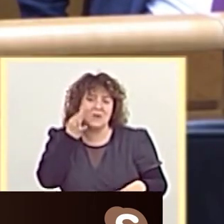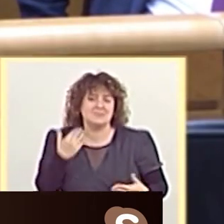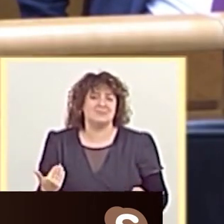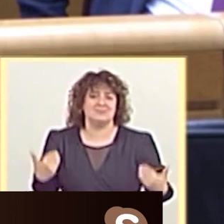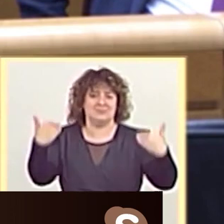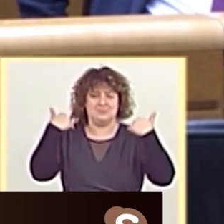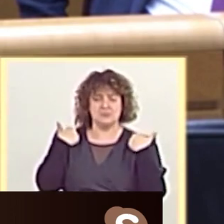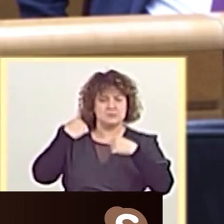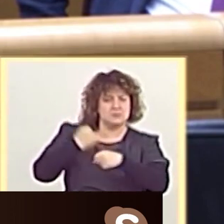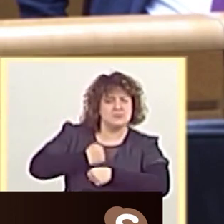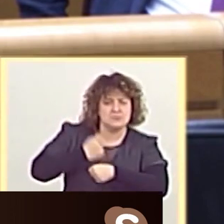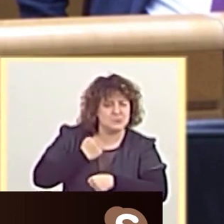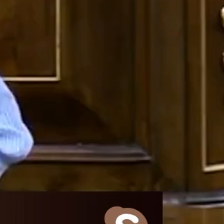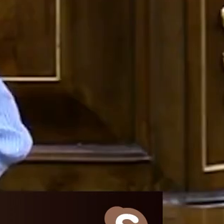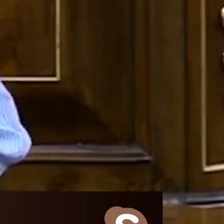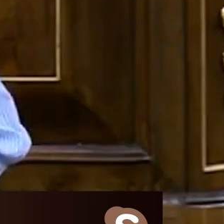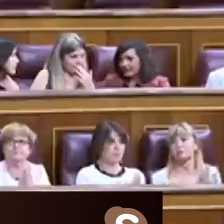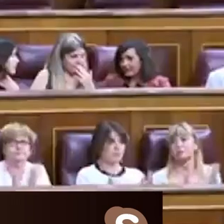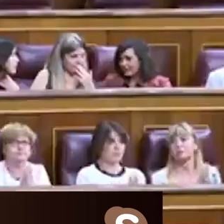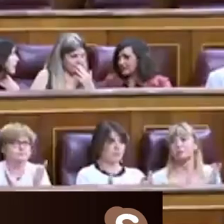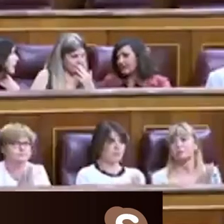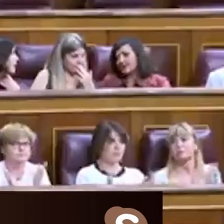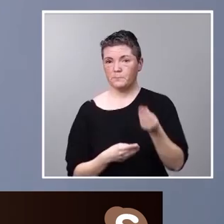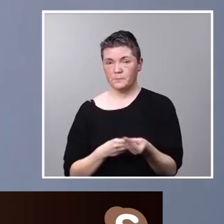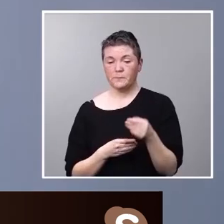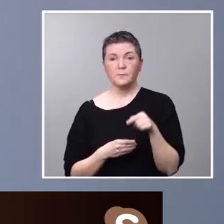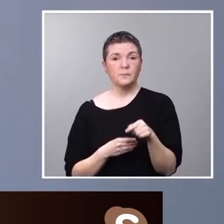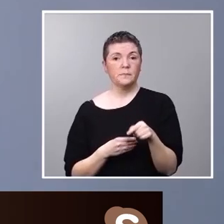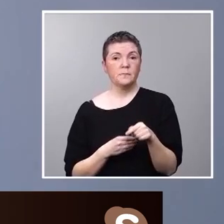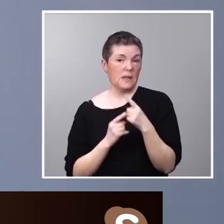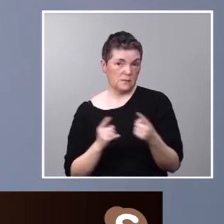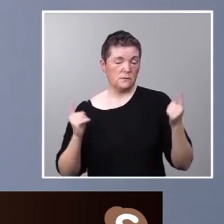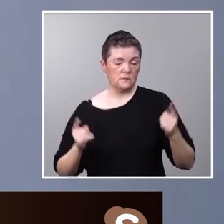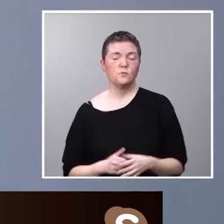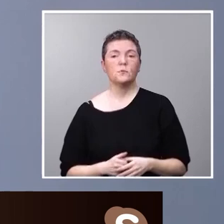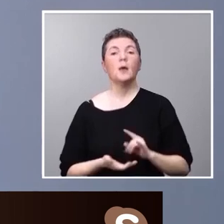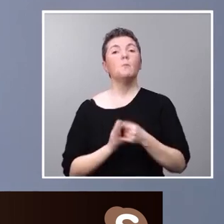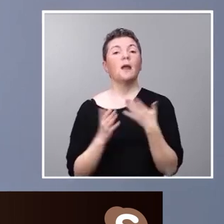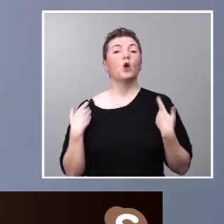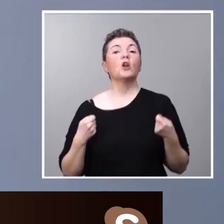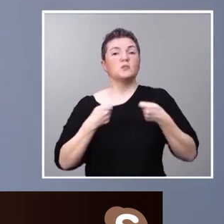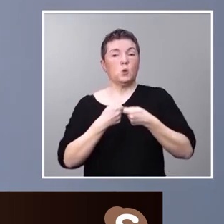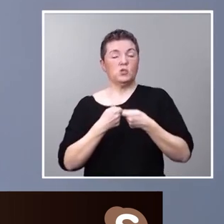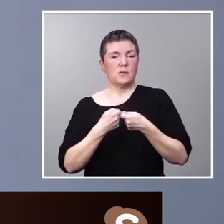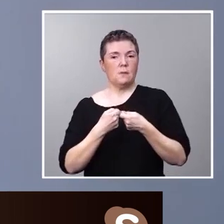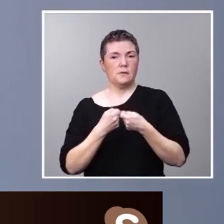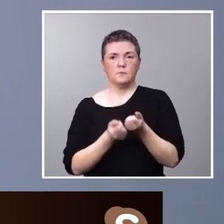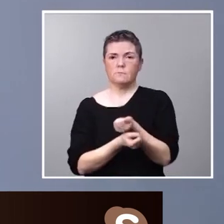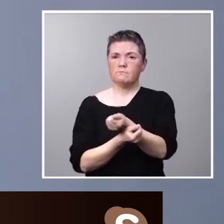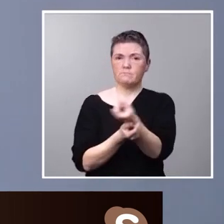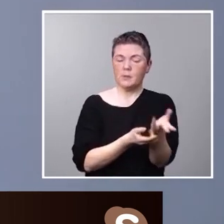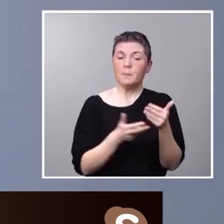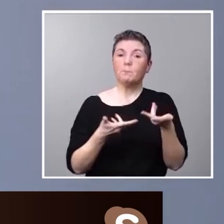violencia, cuando además media este ánimos yocandi, tan socorrido muchas veces por la izquierda,